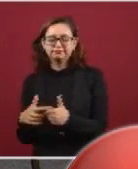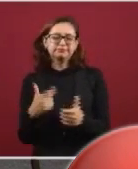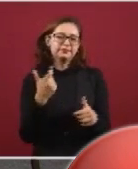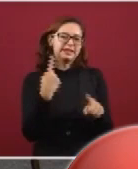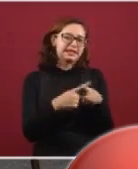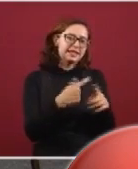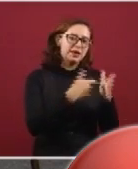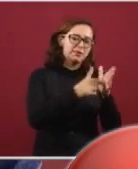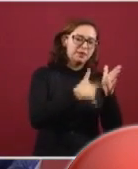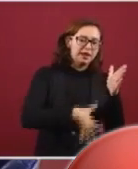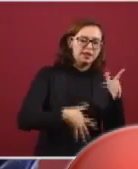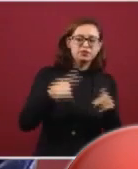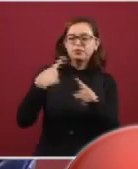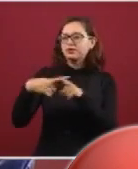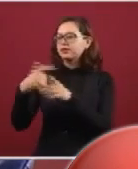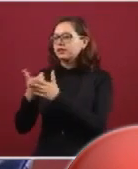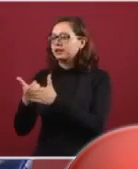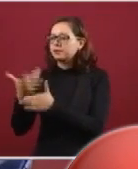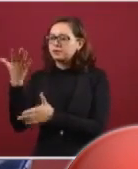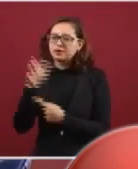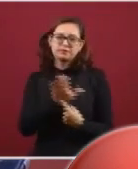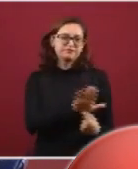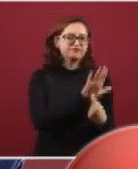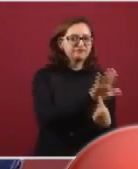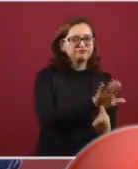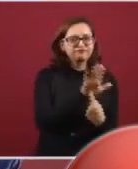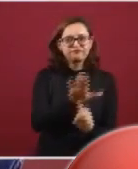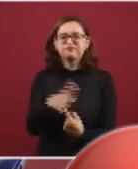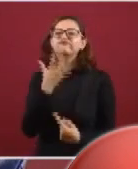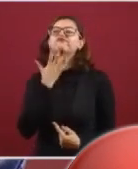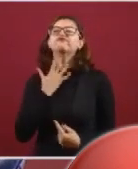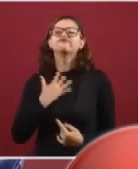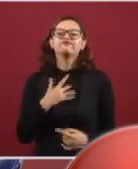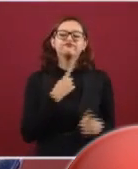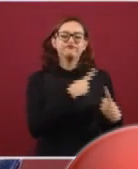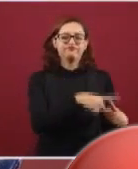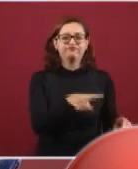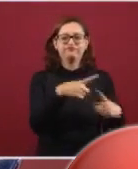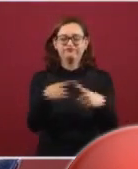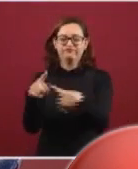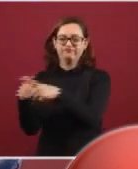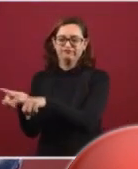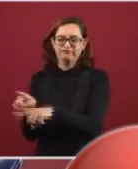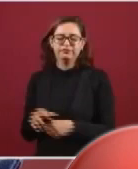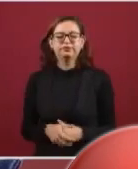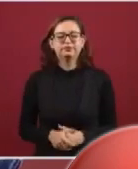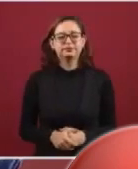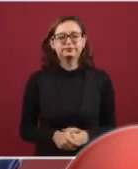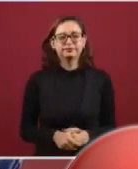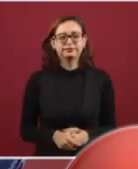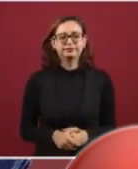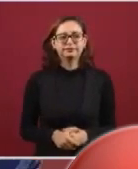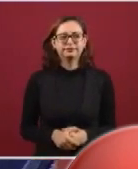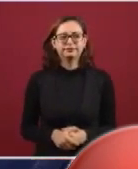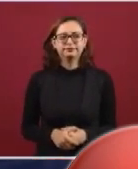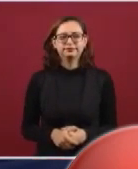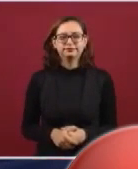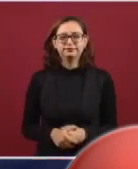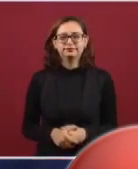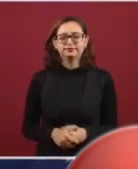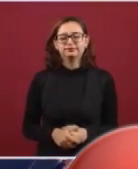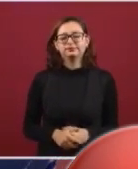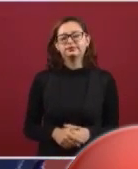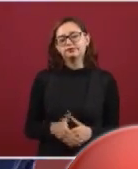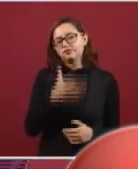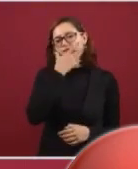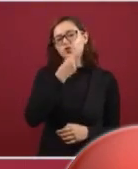las gasolinas, del diésel y del gas. Nos va a informar